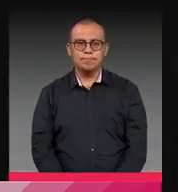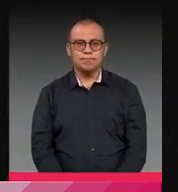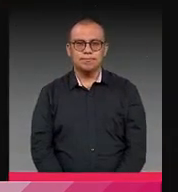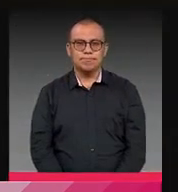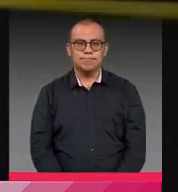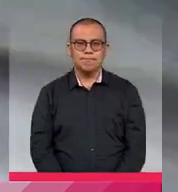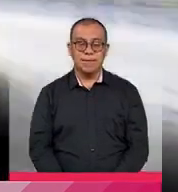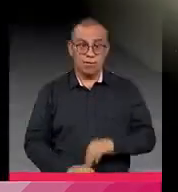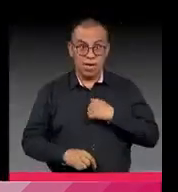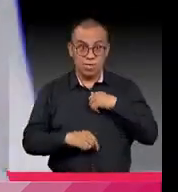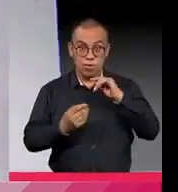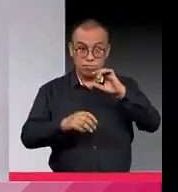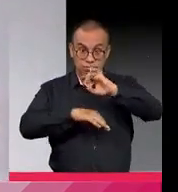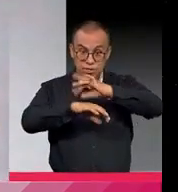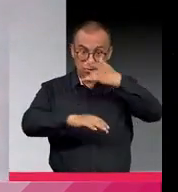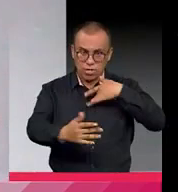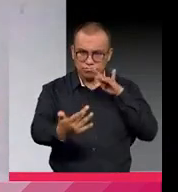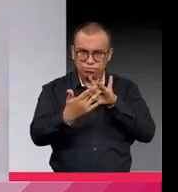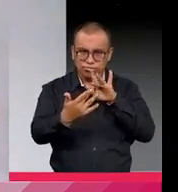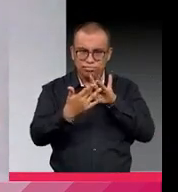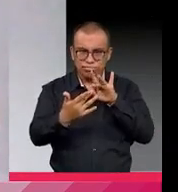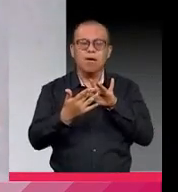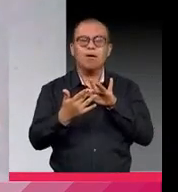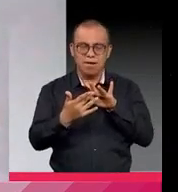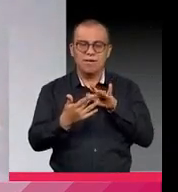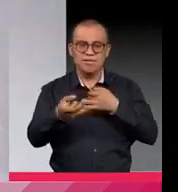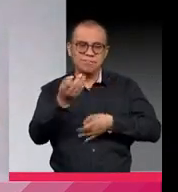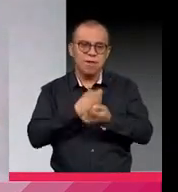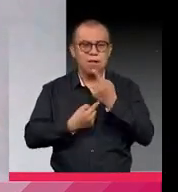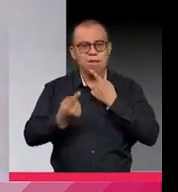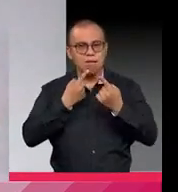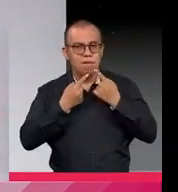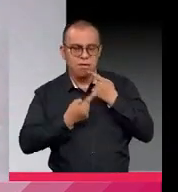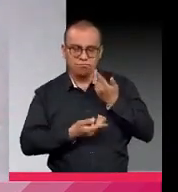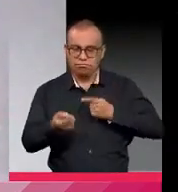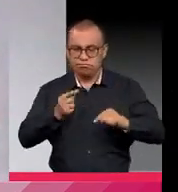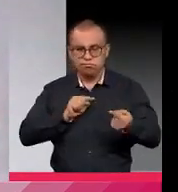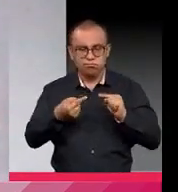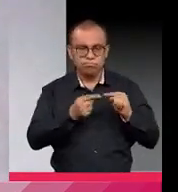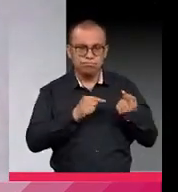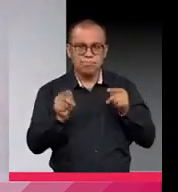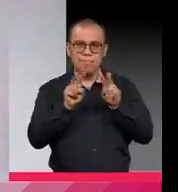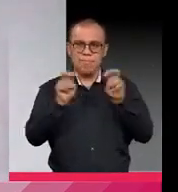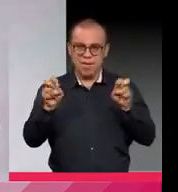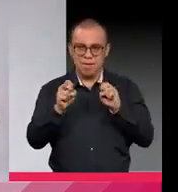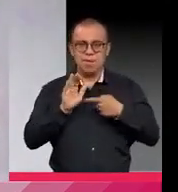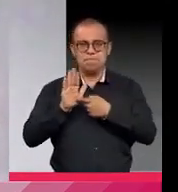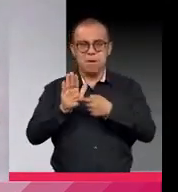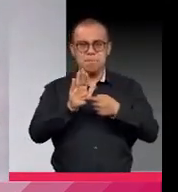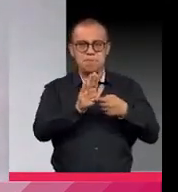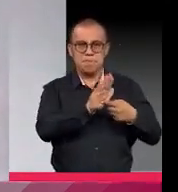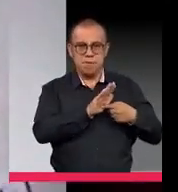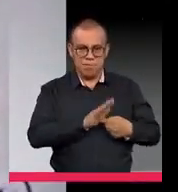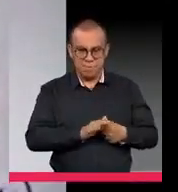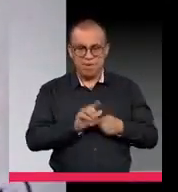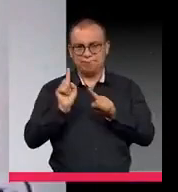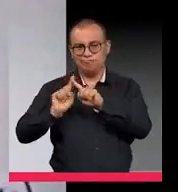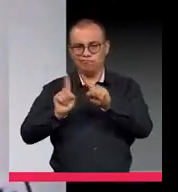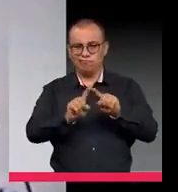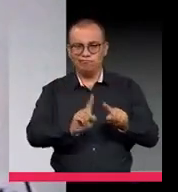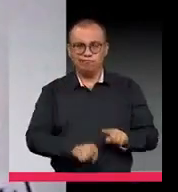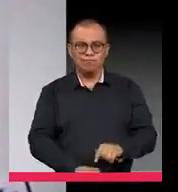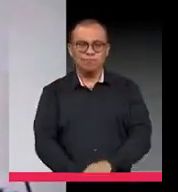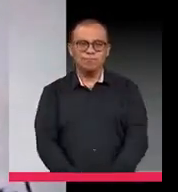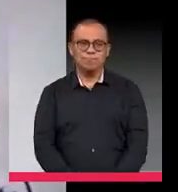de cada encuentro es propiciar un escenario de diálogo y debate sobre los temas publicados en las diferentes plataformas